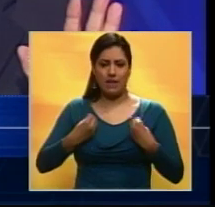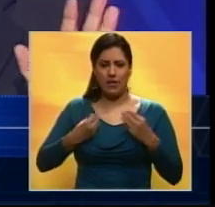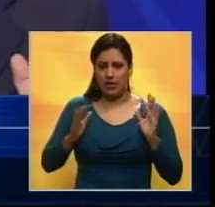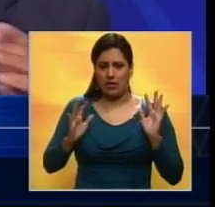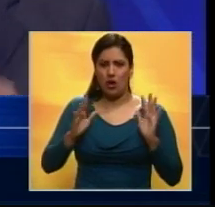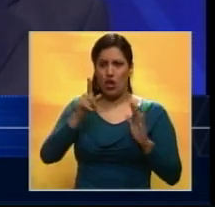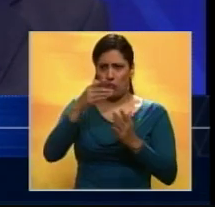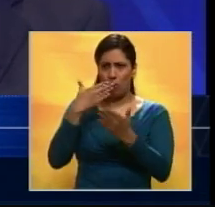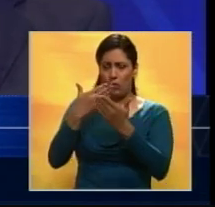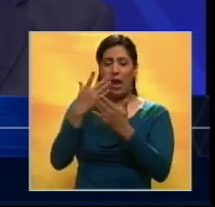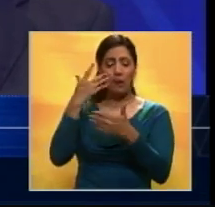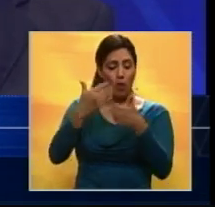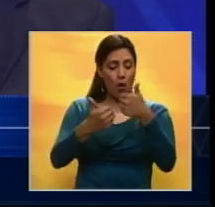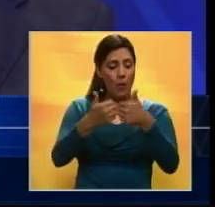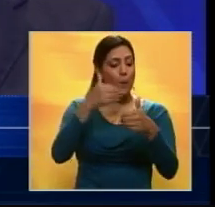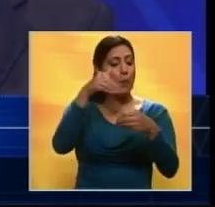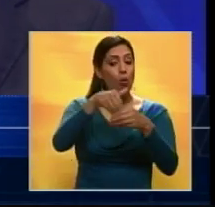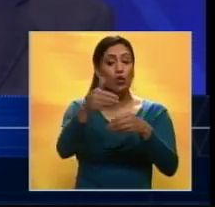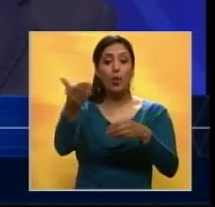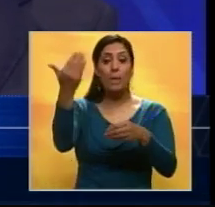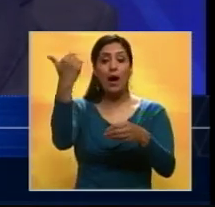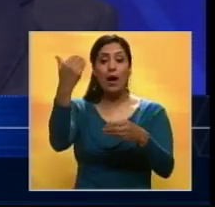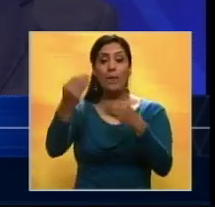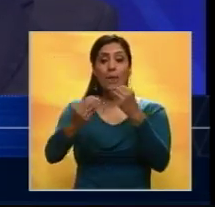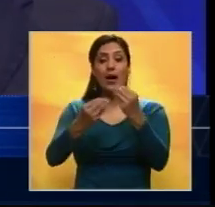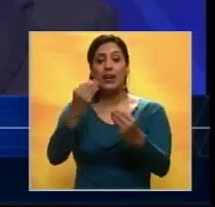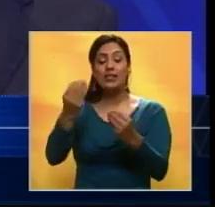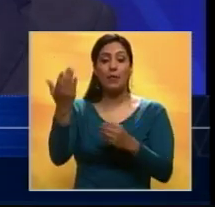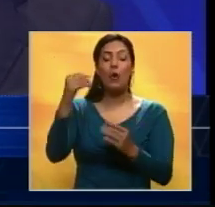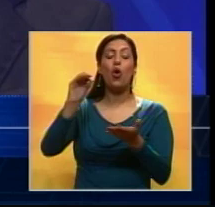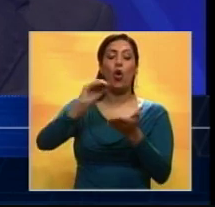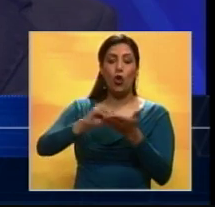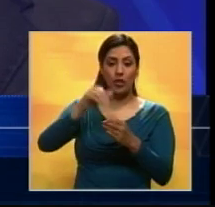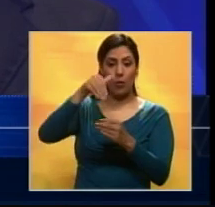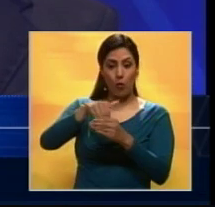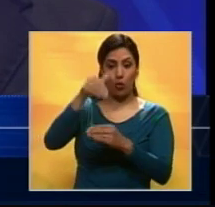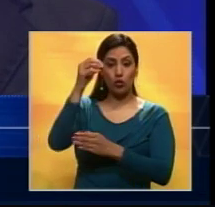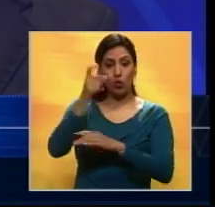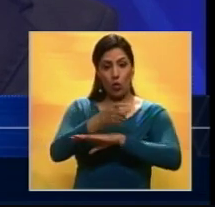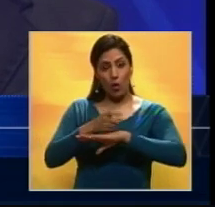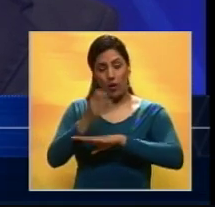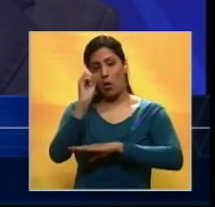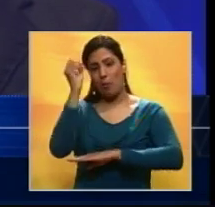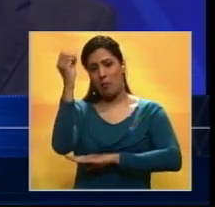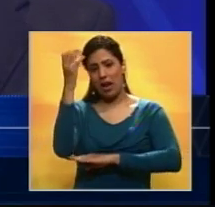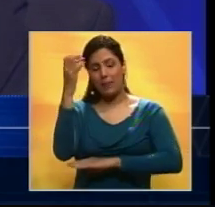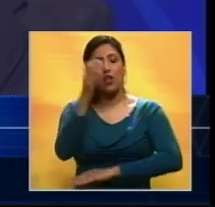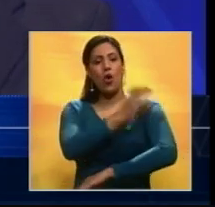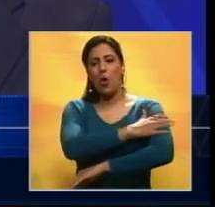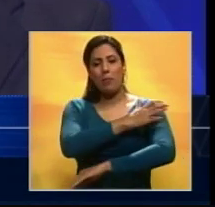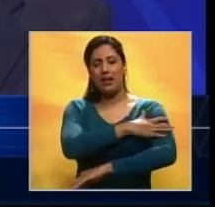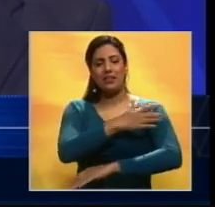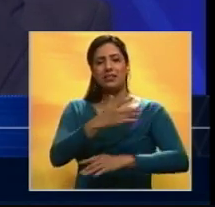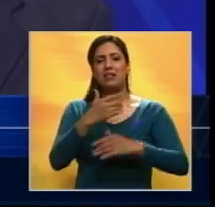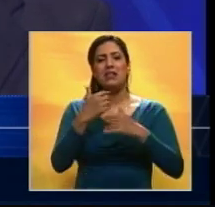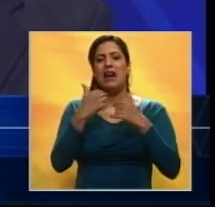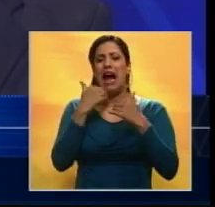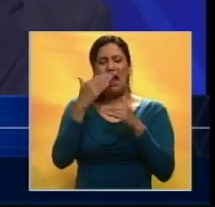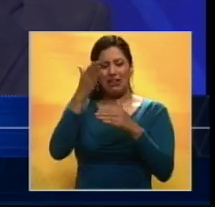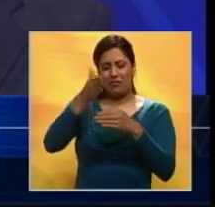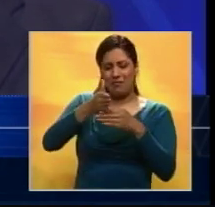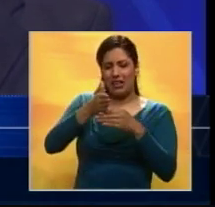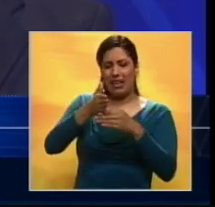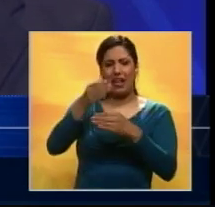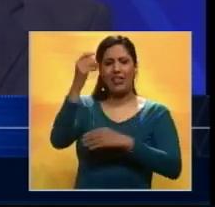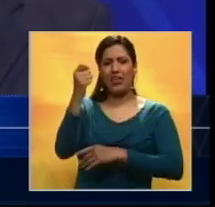lo han propuesto, se hicieran elecciones que impliquen ir de nuevo a unas elecciones parlamentarias, la oposición no sacaría la mitad de